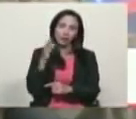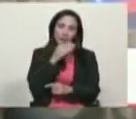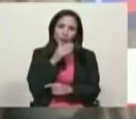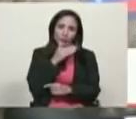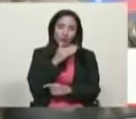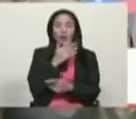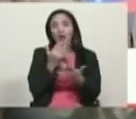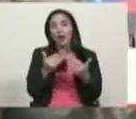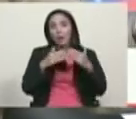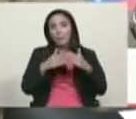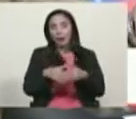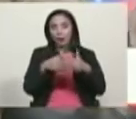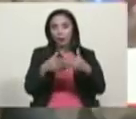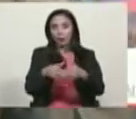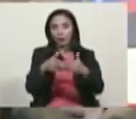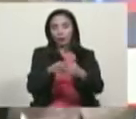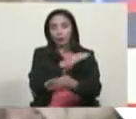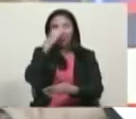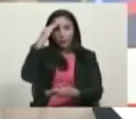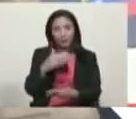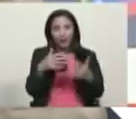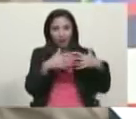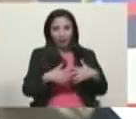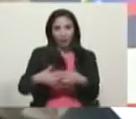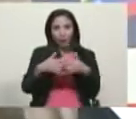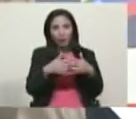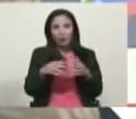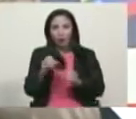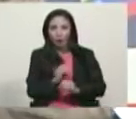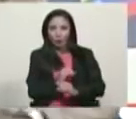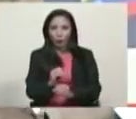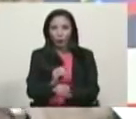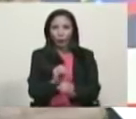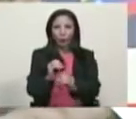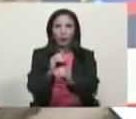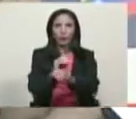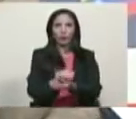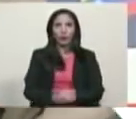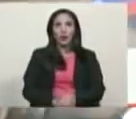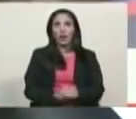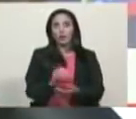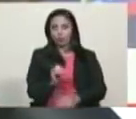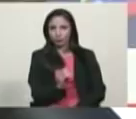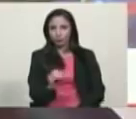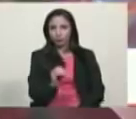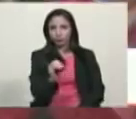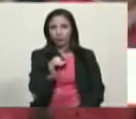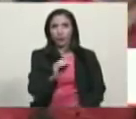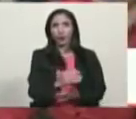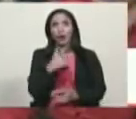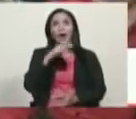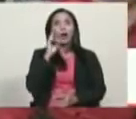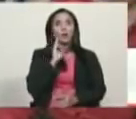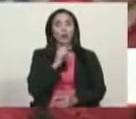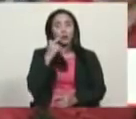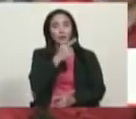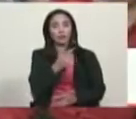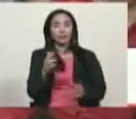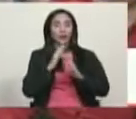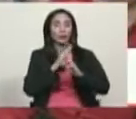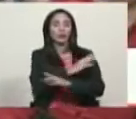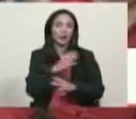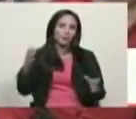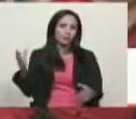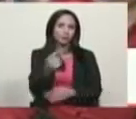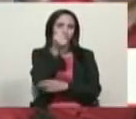del gobierno de Estados Unidos y pasaron por el Orinoco subestimando a las tropas nuestras, y Bolívar dijo, me las capturan, y las